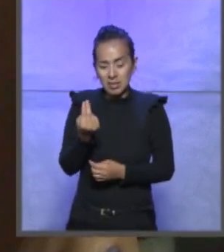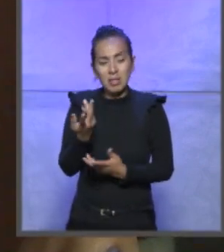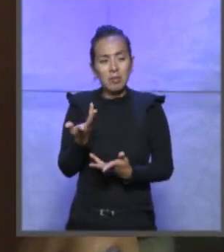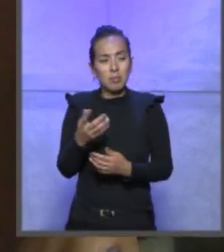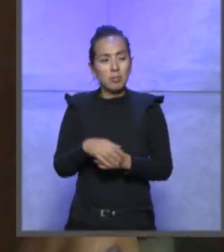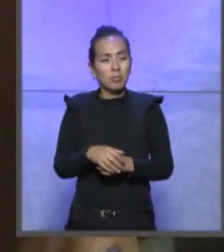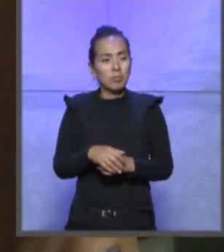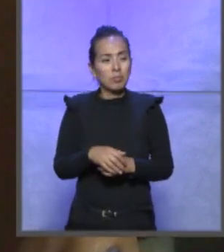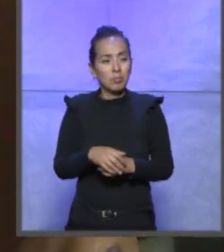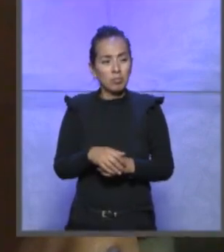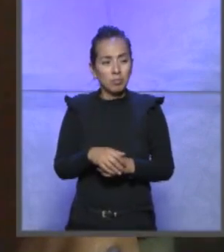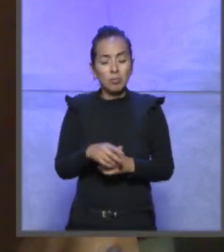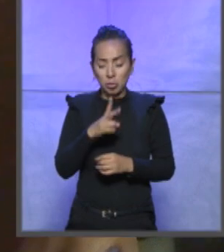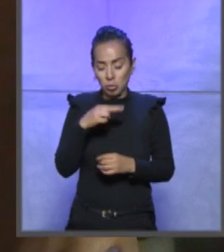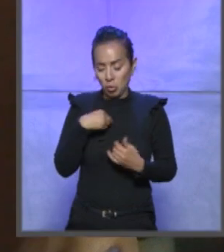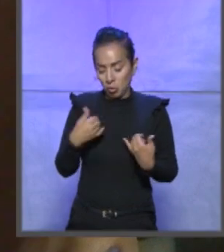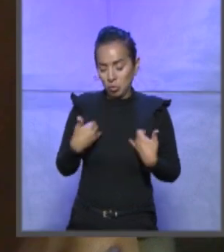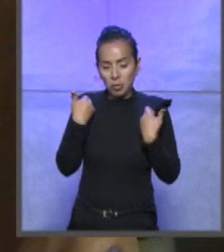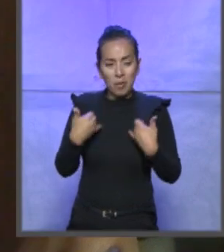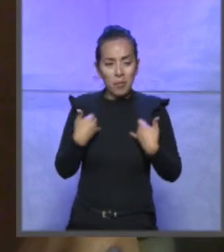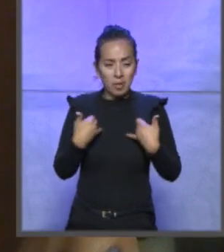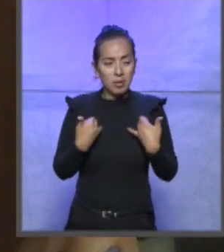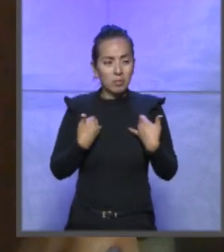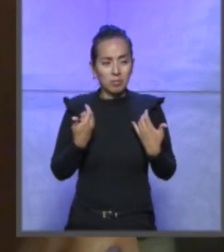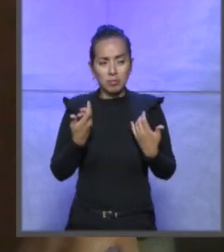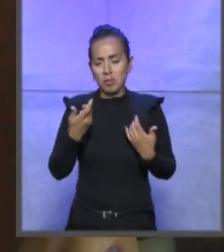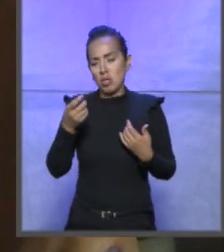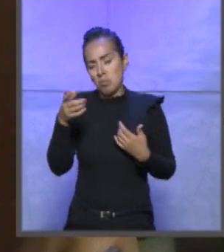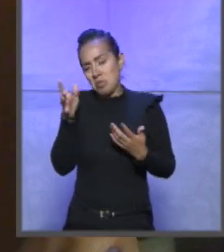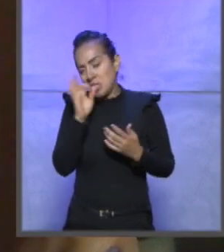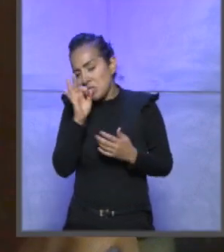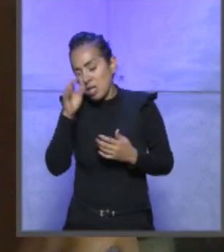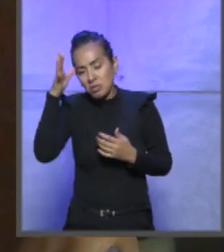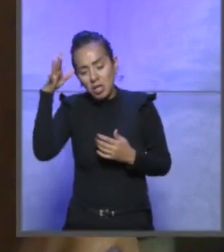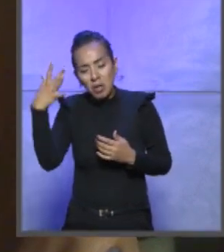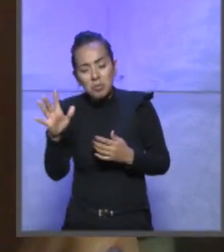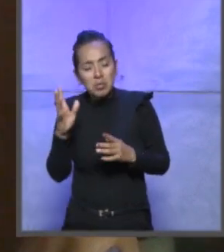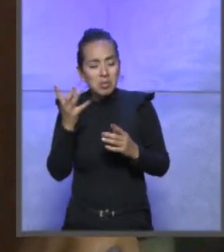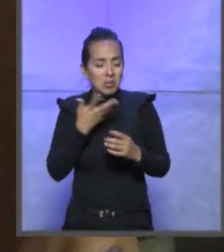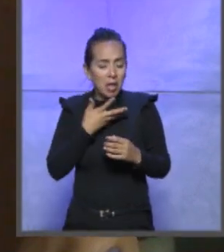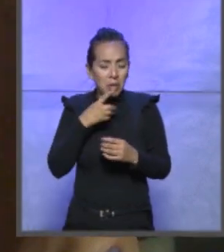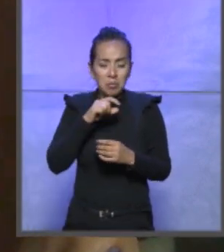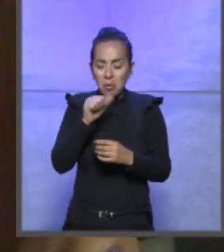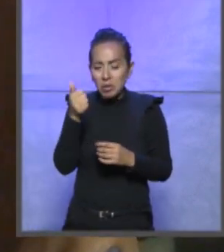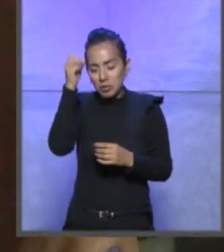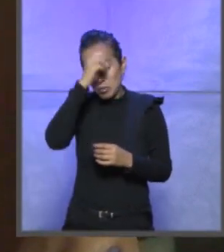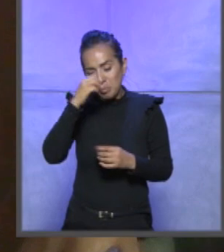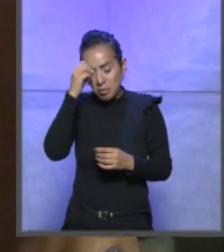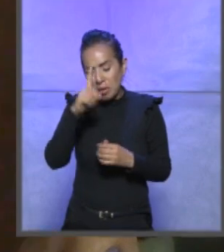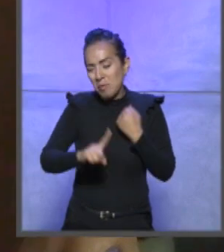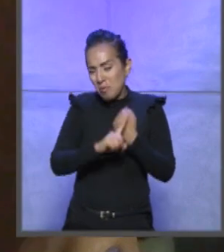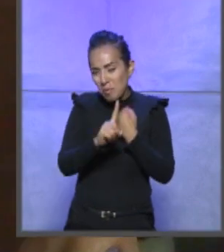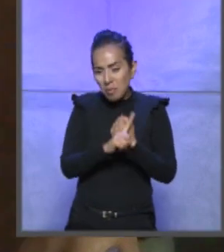cierta población que en este caso somos de nosotros mismos como jóvenes. Los adultos pueden ver otras problemáticas, otras